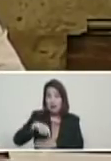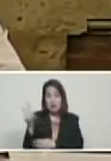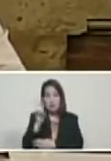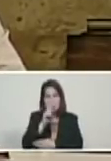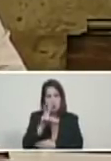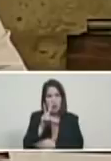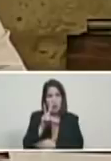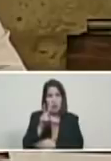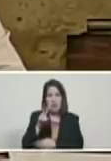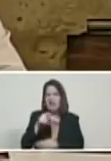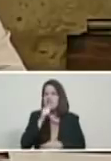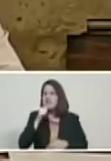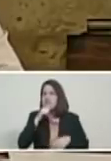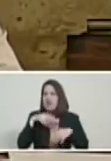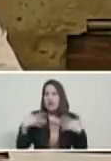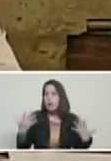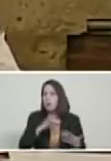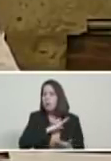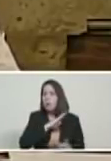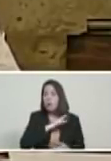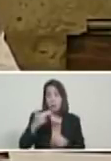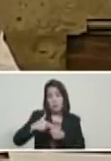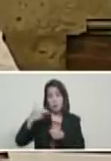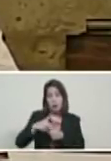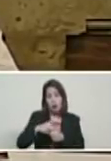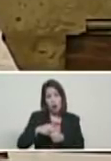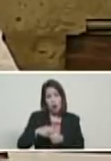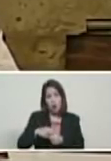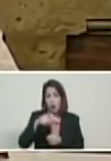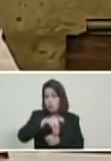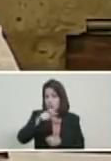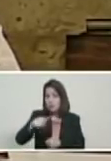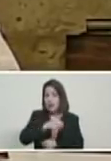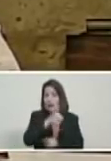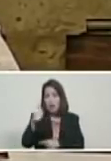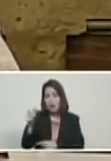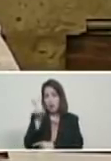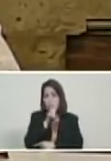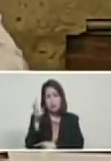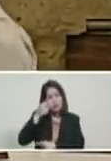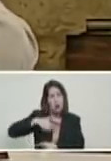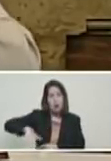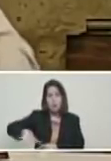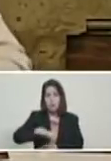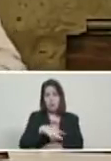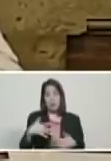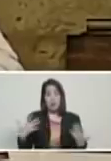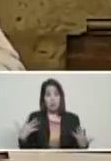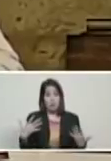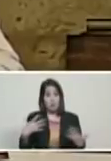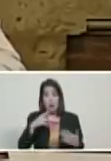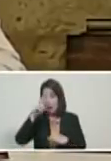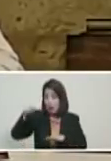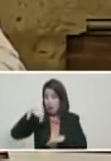Orinoco. ¿A quién le pertenece el petróleo en Venezuela? Al pueblo, a la nación.